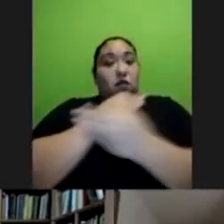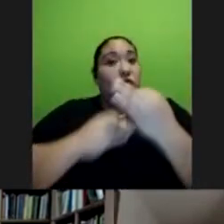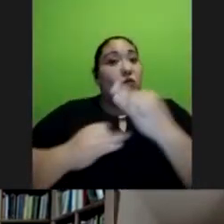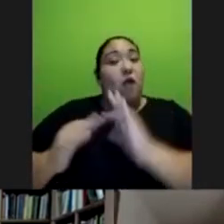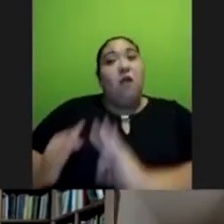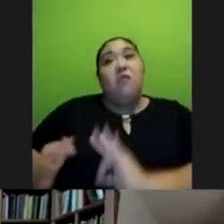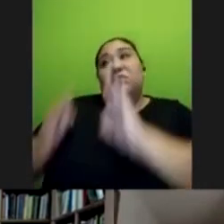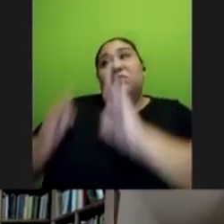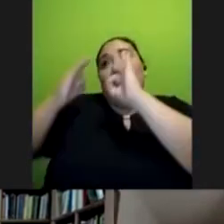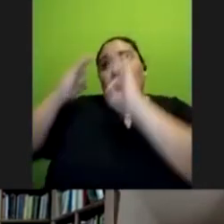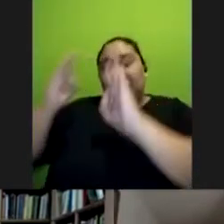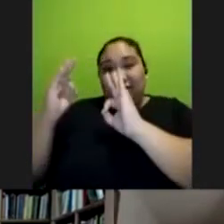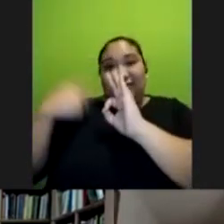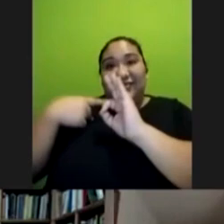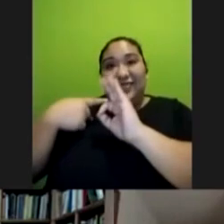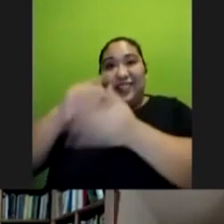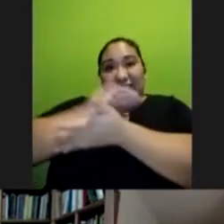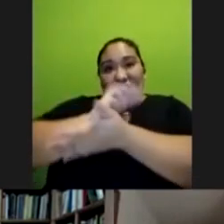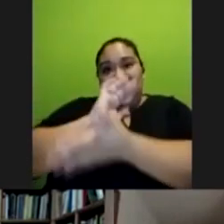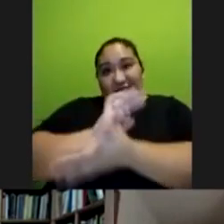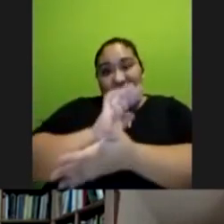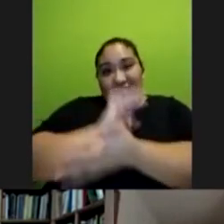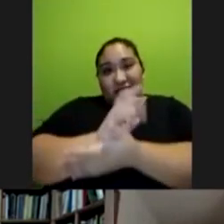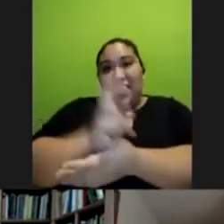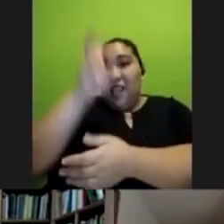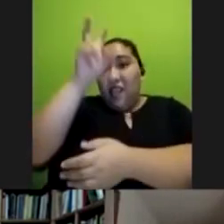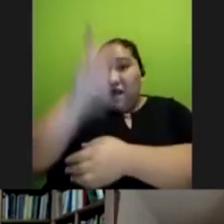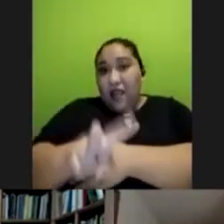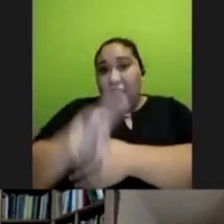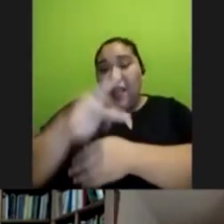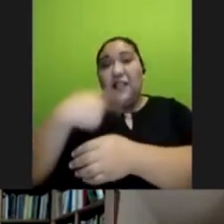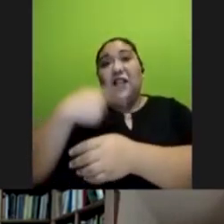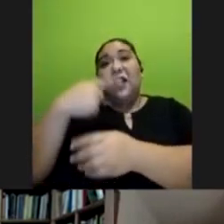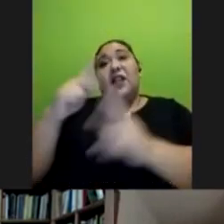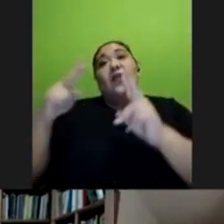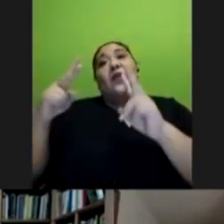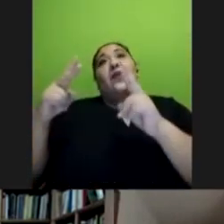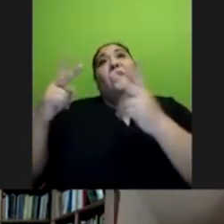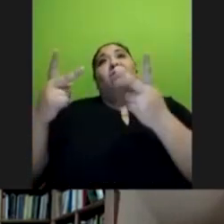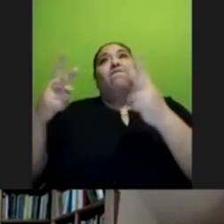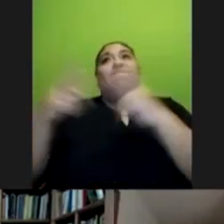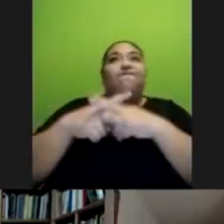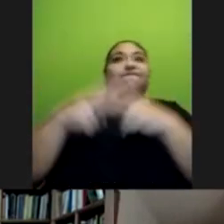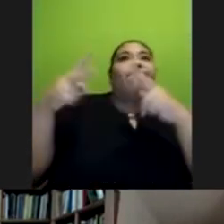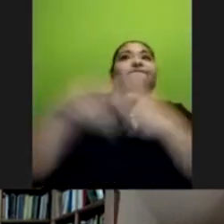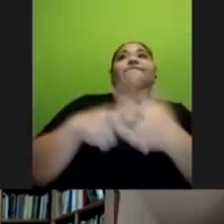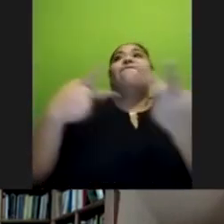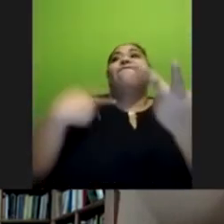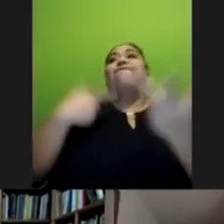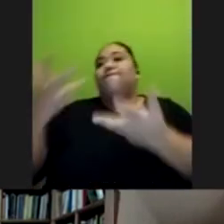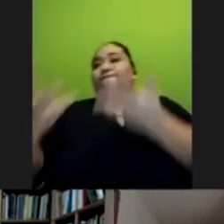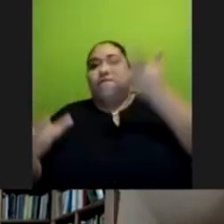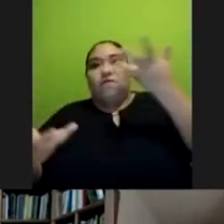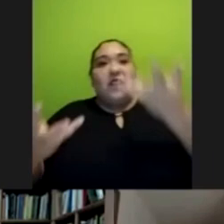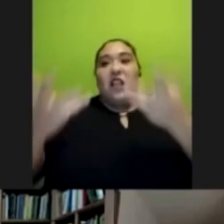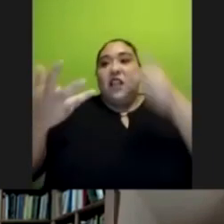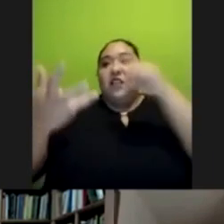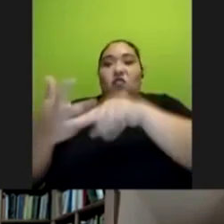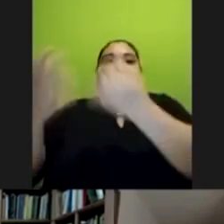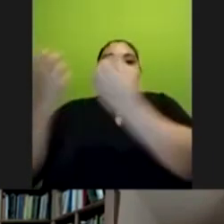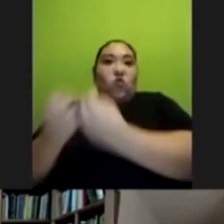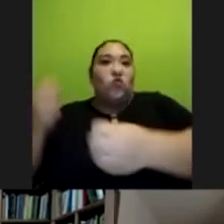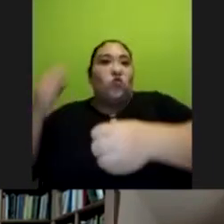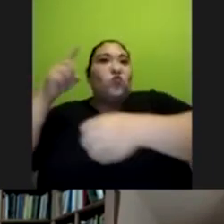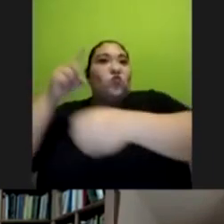lucha administrativa, jurisdiccional, es una batalla en el terreno de la política social, de las políticas públicas, pero es